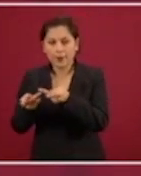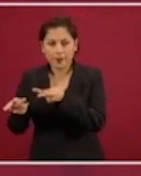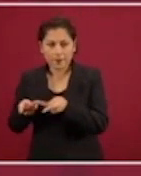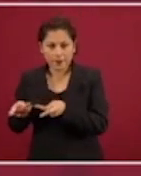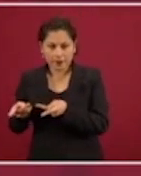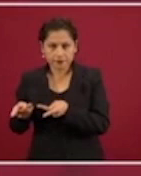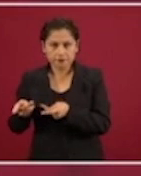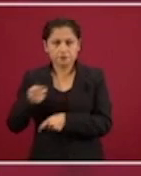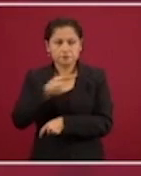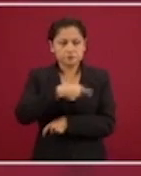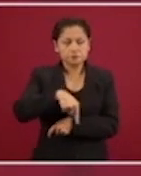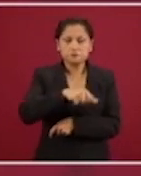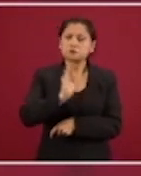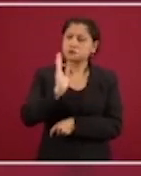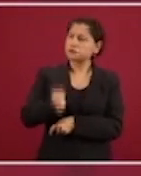Estuvieron de acuerdo.